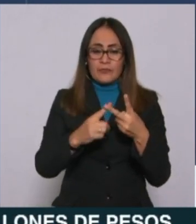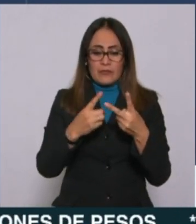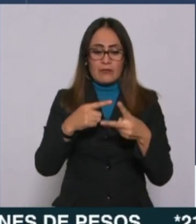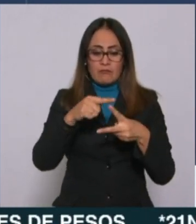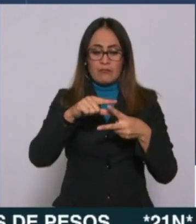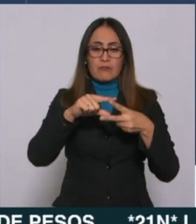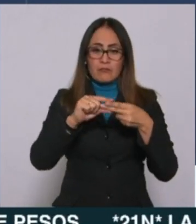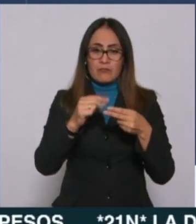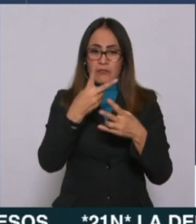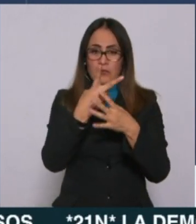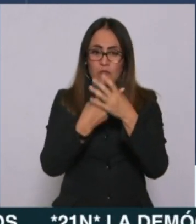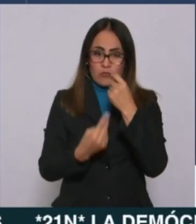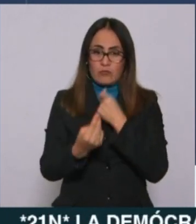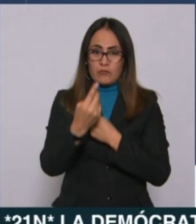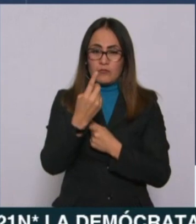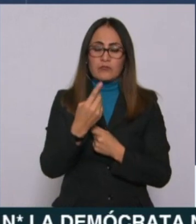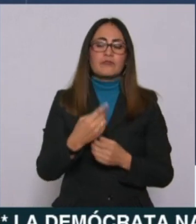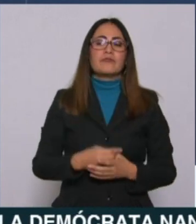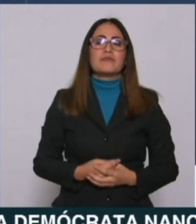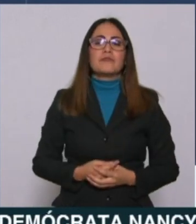juntos generan